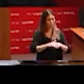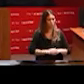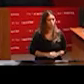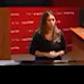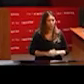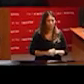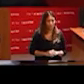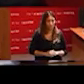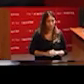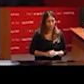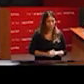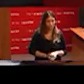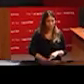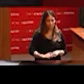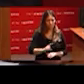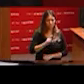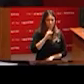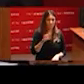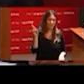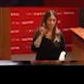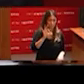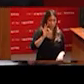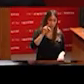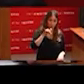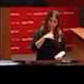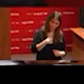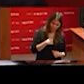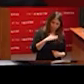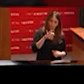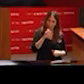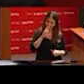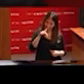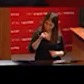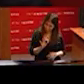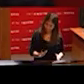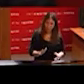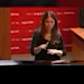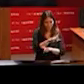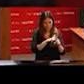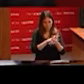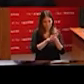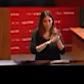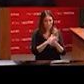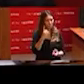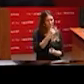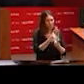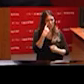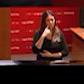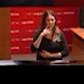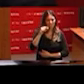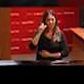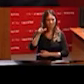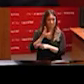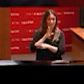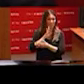primero el primero ya lo he roto no soy Sonia soy Fernando el segundo lo habéis roto alguno de vosotros hab hablando de Daniel también lo ha